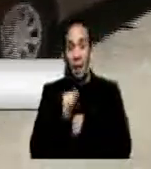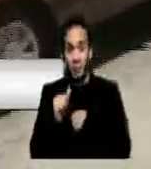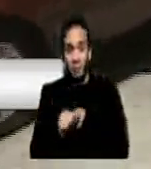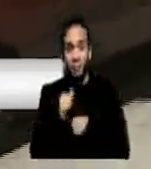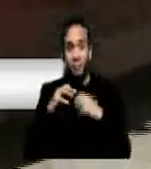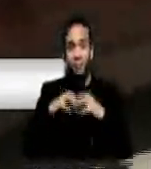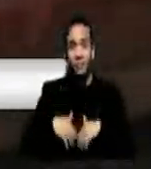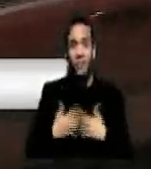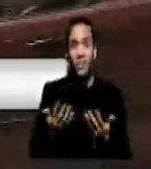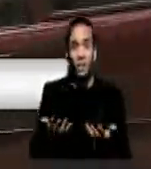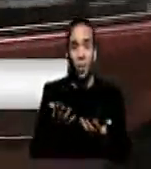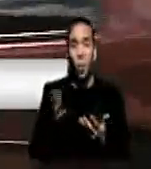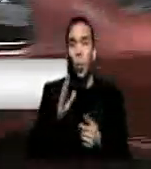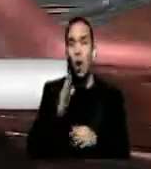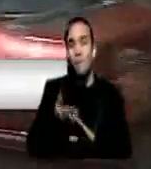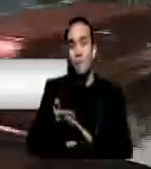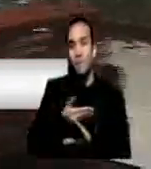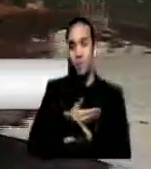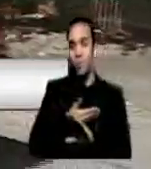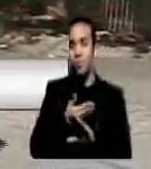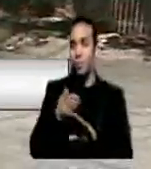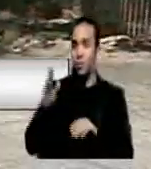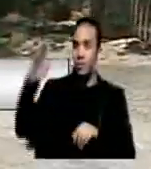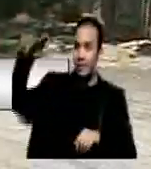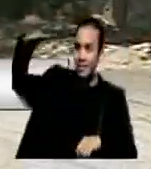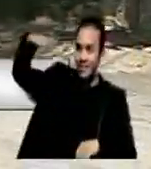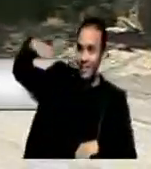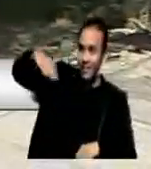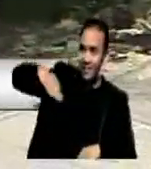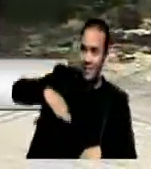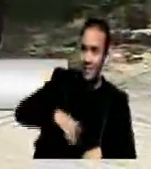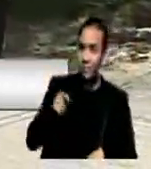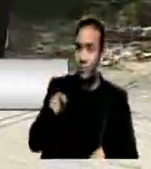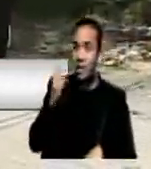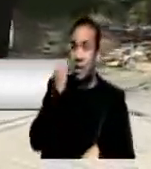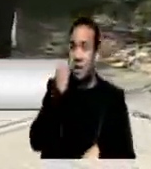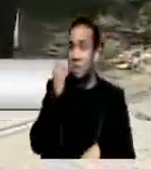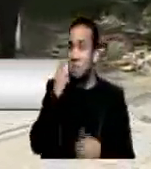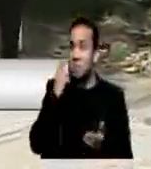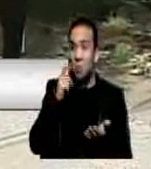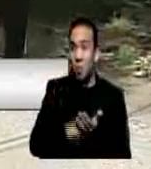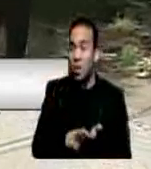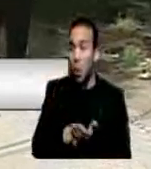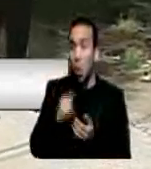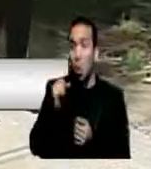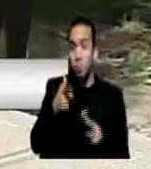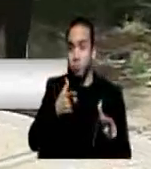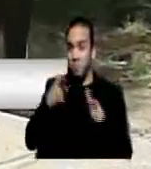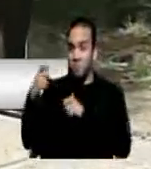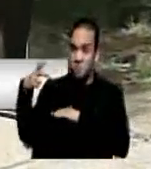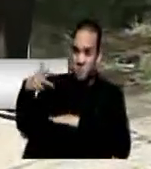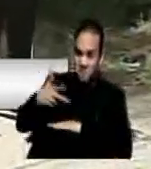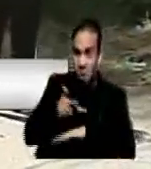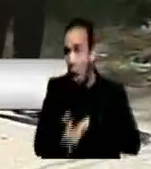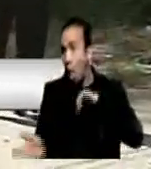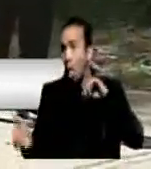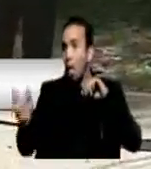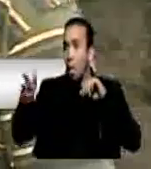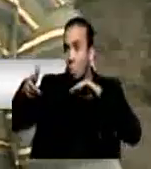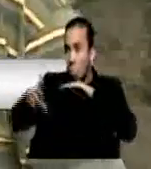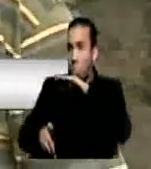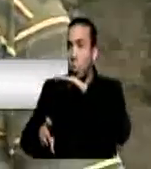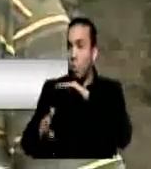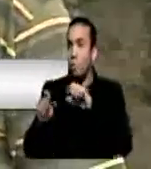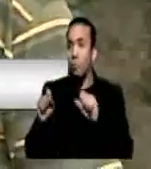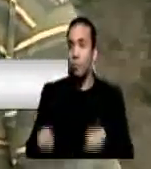colapso es que le antecede esta pendiente que de haber falta de atención o exceso de velocidad podría convertirse en una desgracia